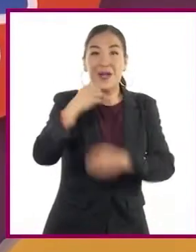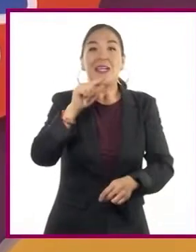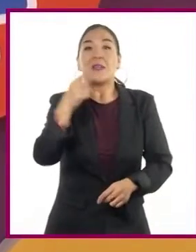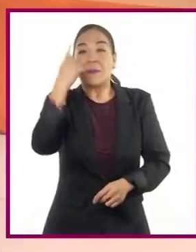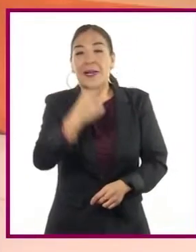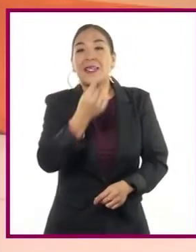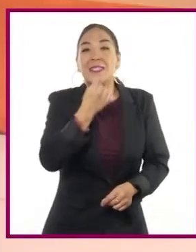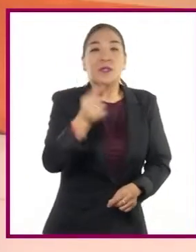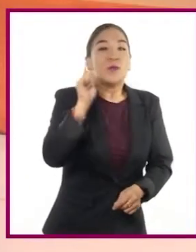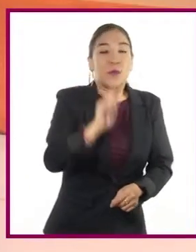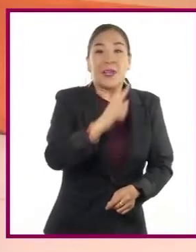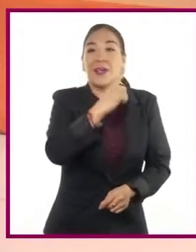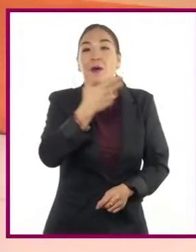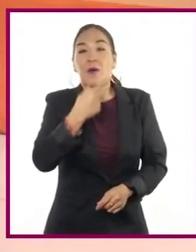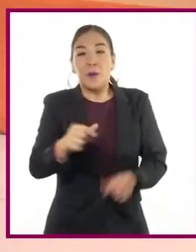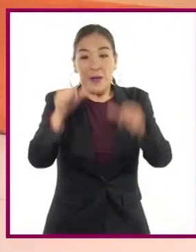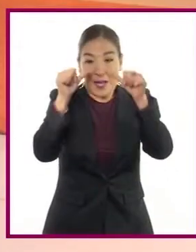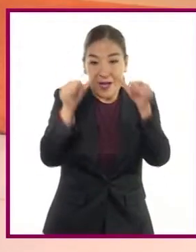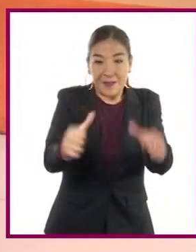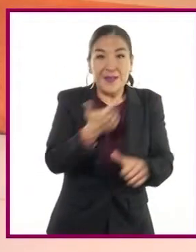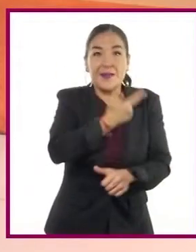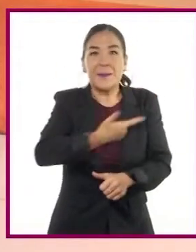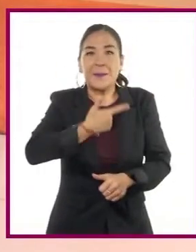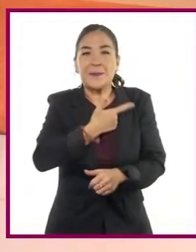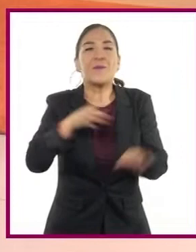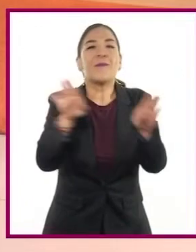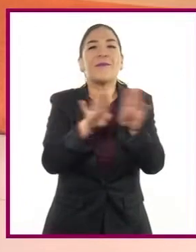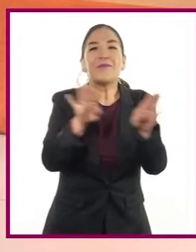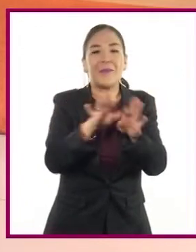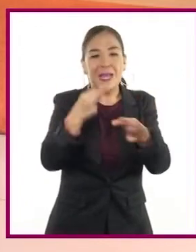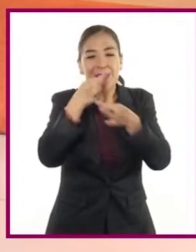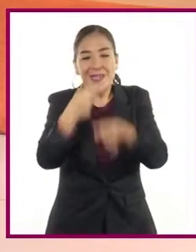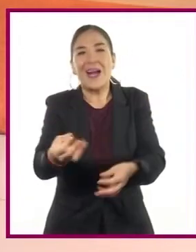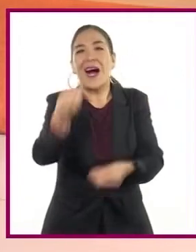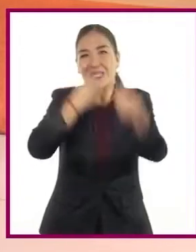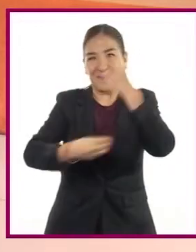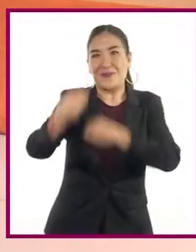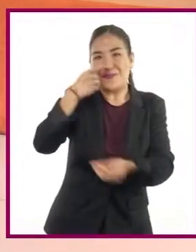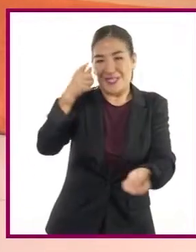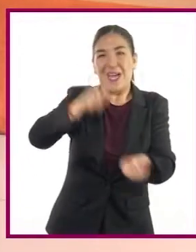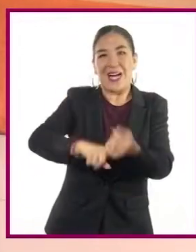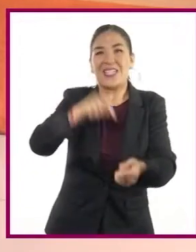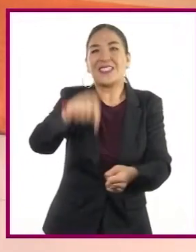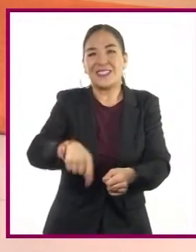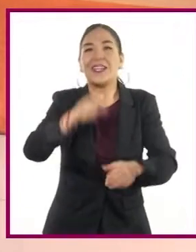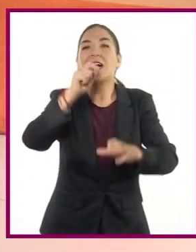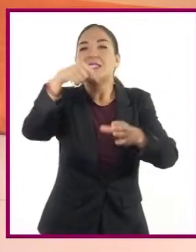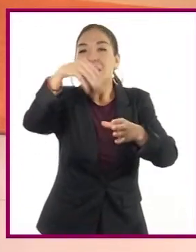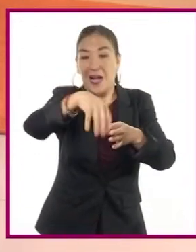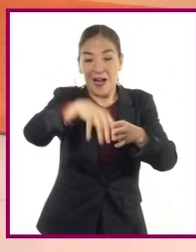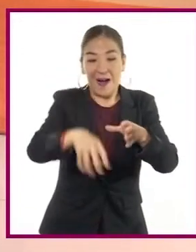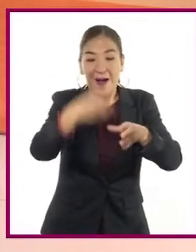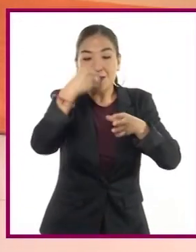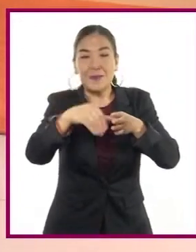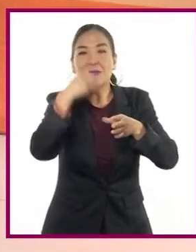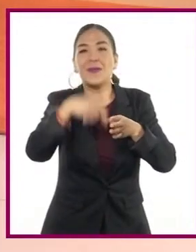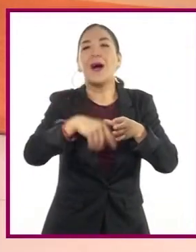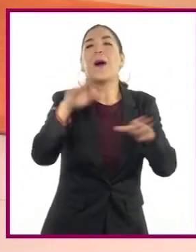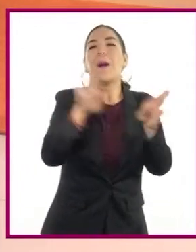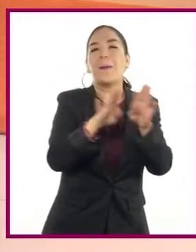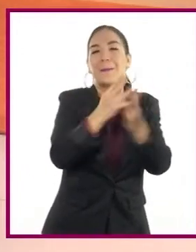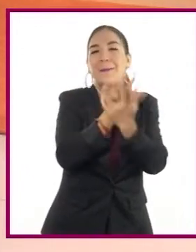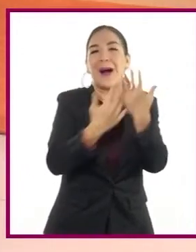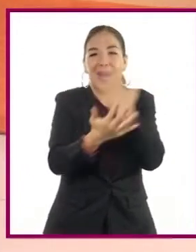llaman su atención, puede ser que los motiven a comer todo lo que hay dentro de ellos, por el simple hecho de poder tenerlos en